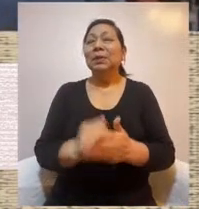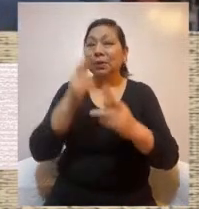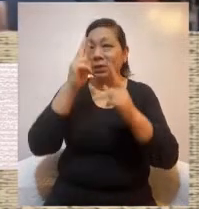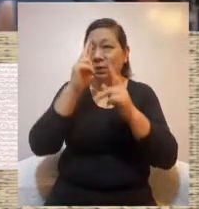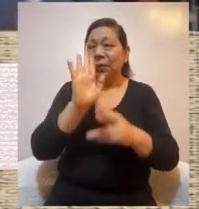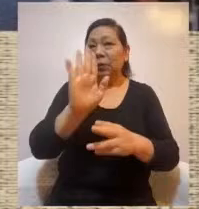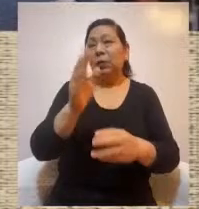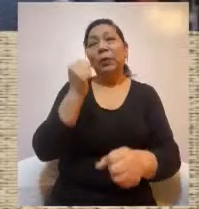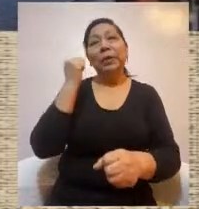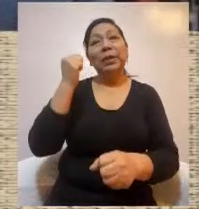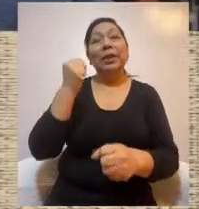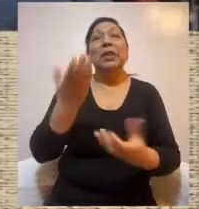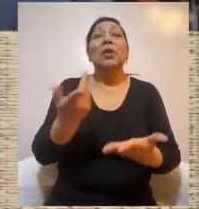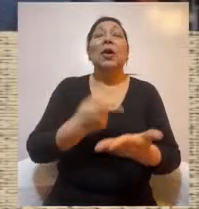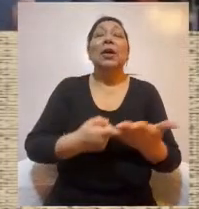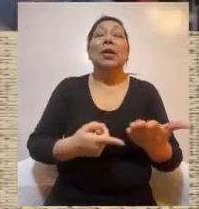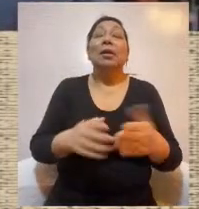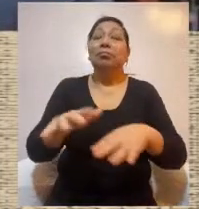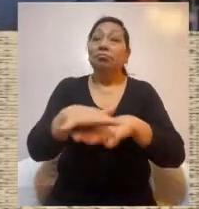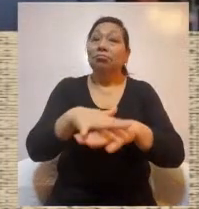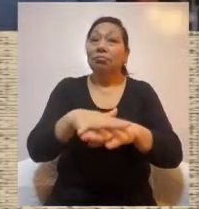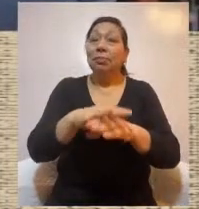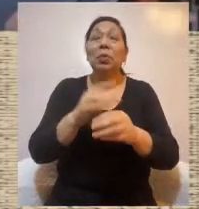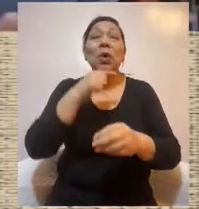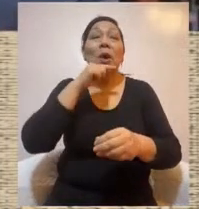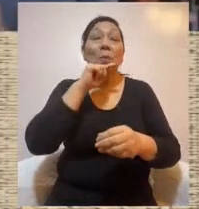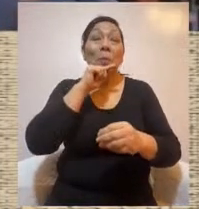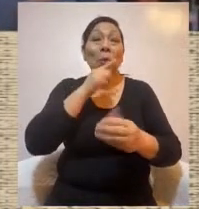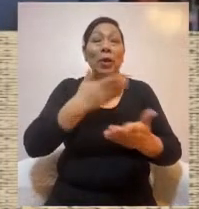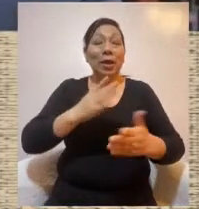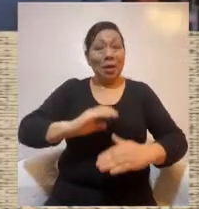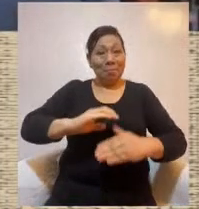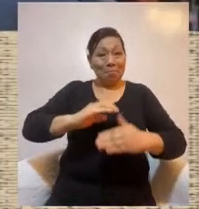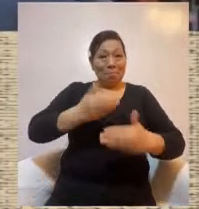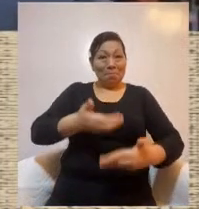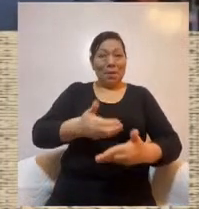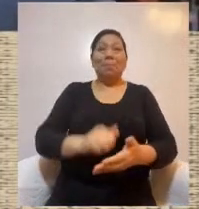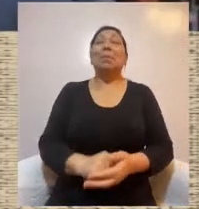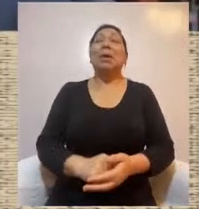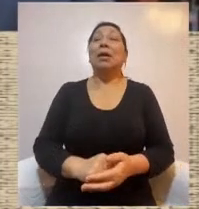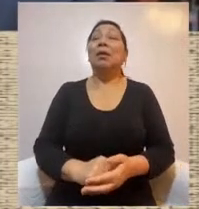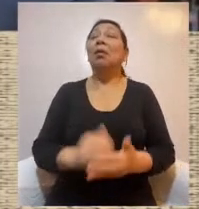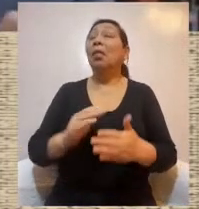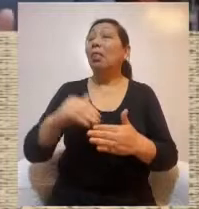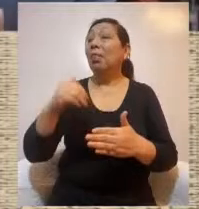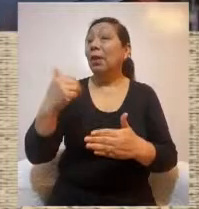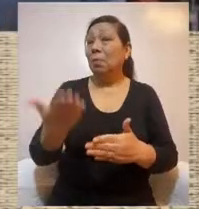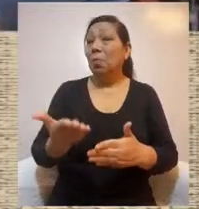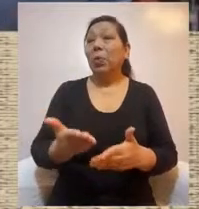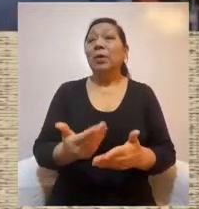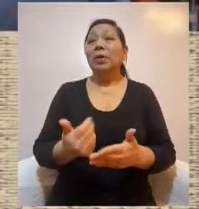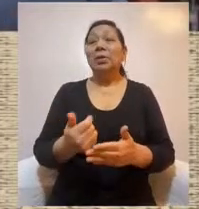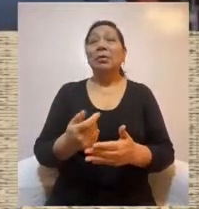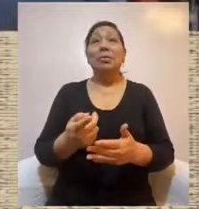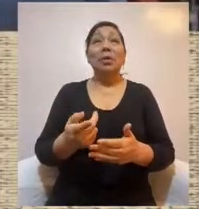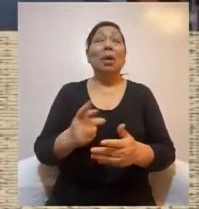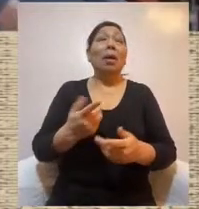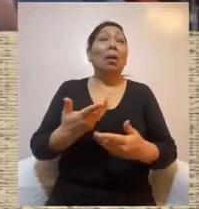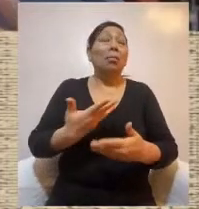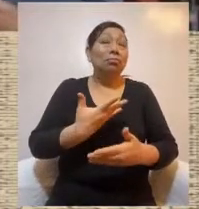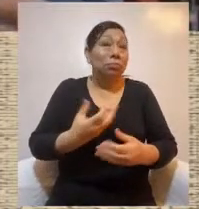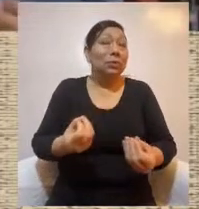una vulneración de derechos fundamentales, sino de que al tratarse de una mujer en estado de gestación y bueno, posteriormente en estado